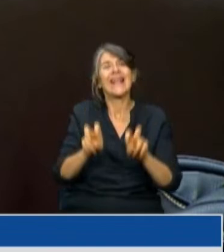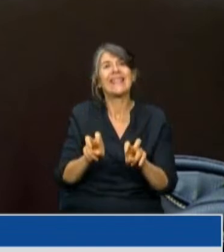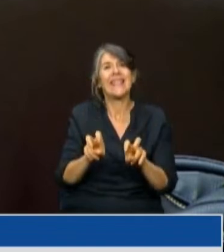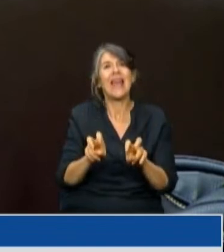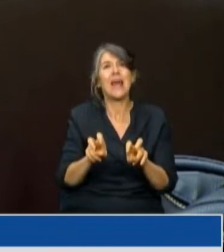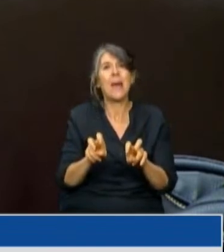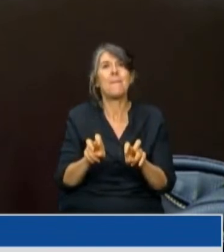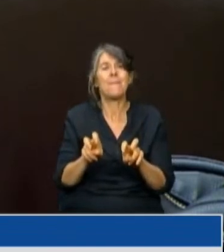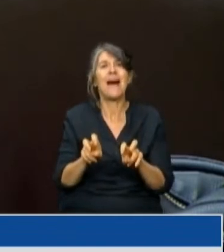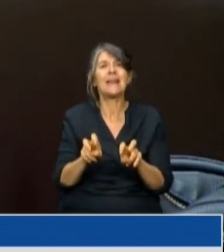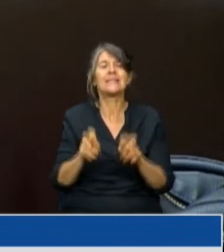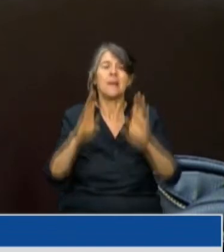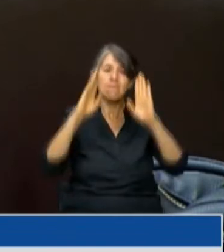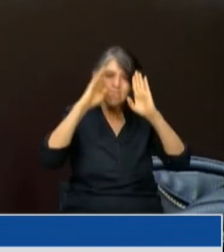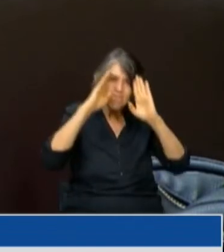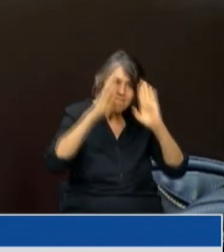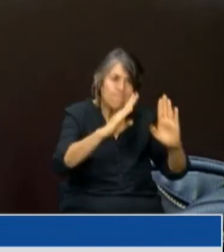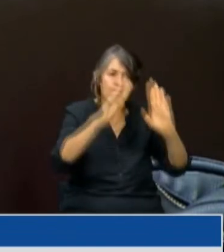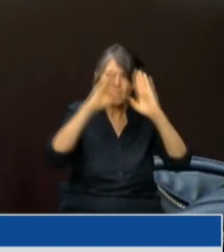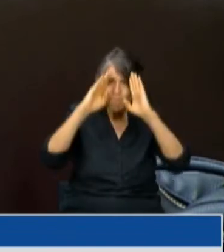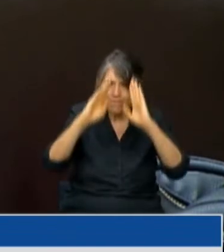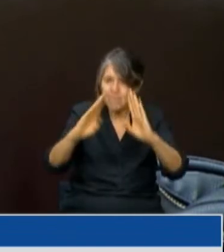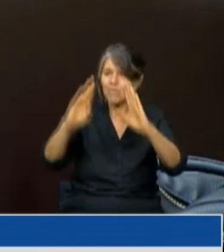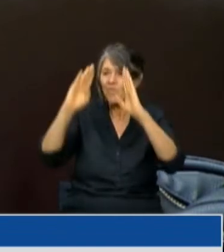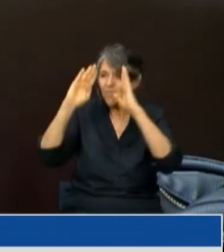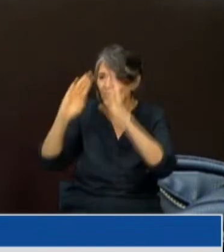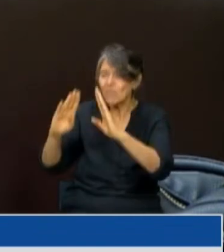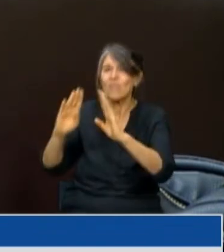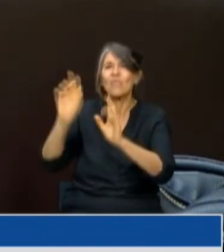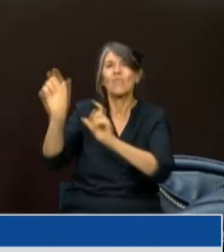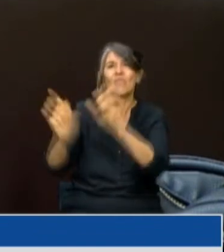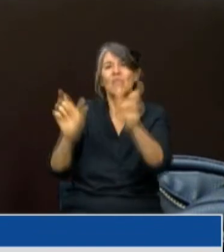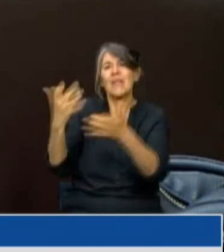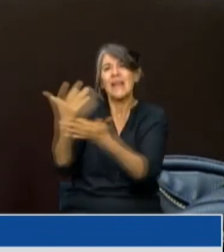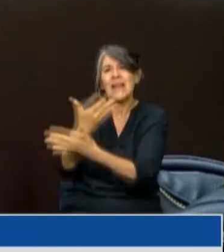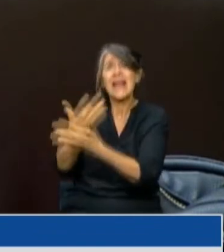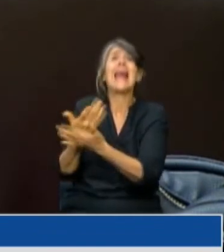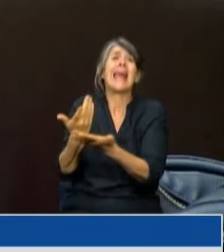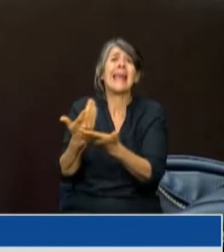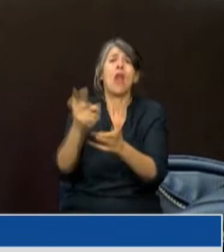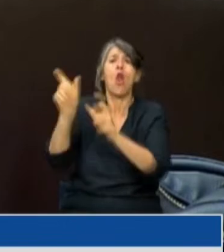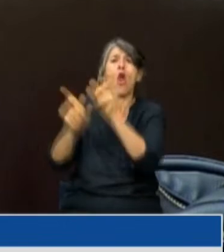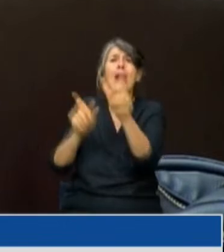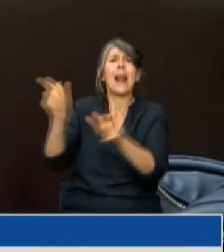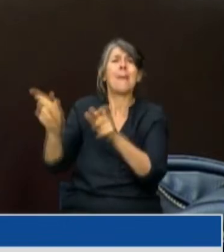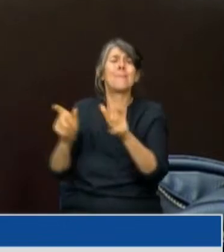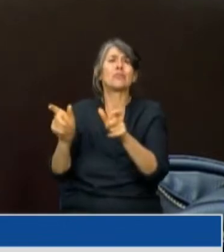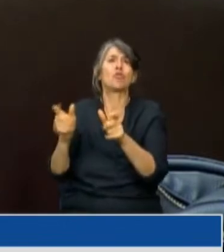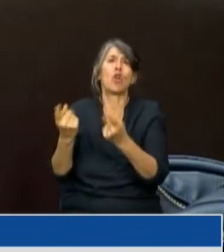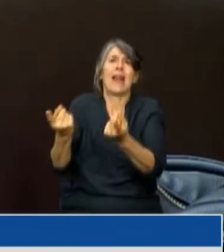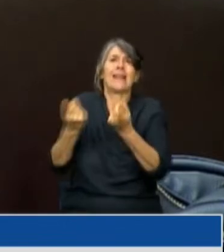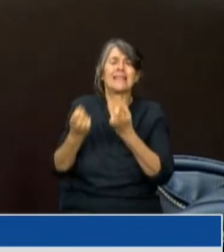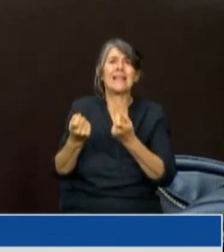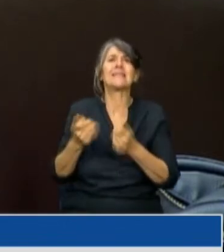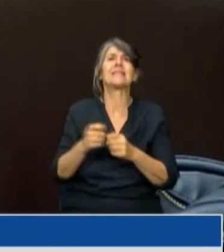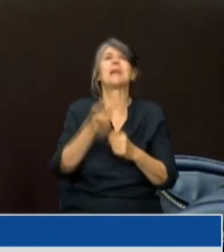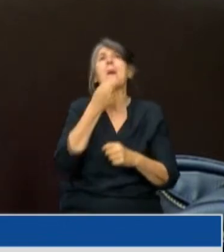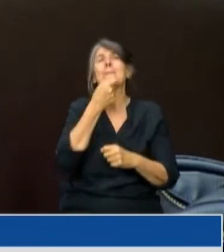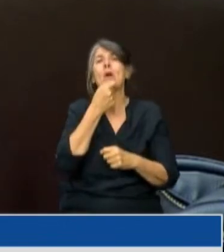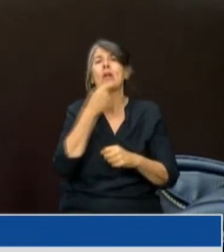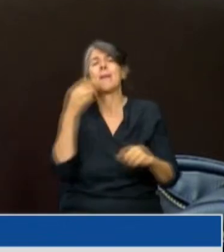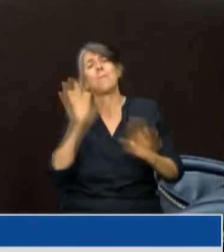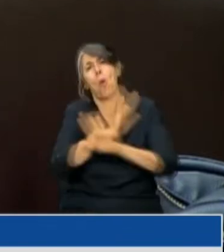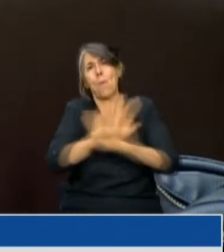que es atender las vulnerabilidades y demandas colectivas, la pobreza, la